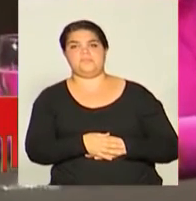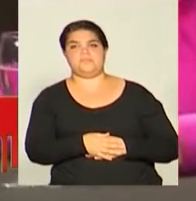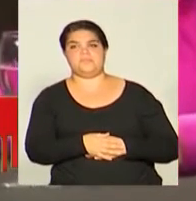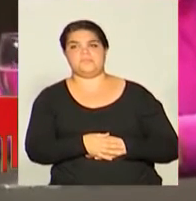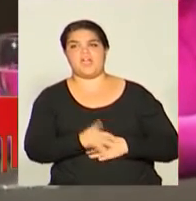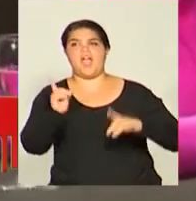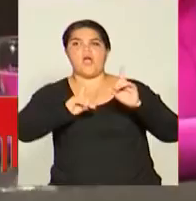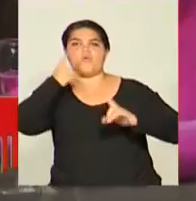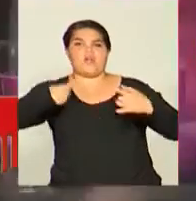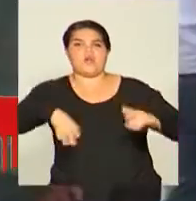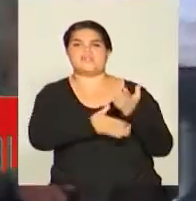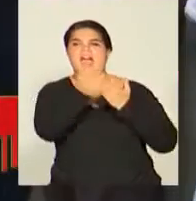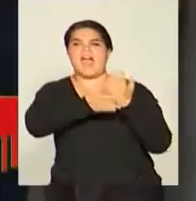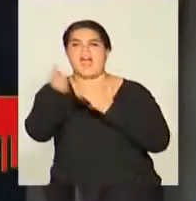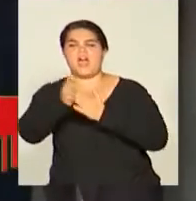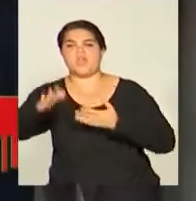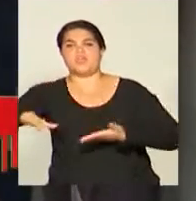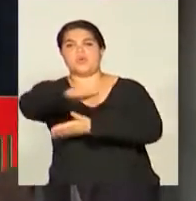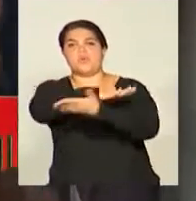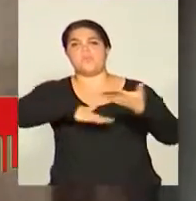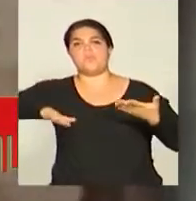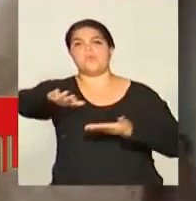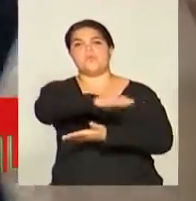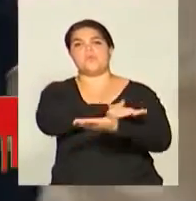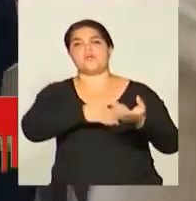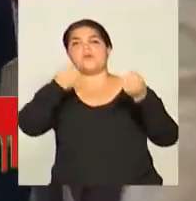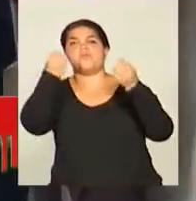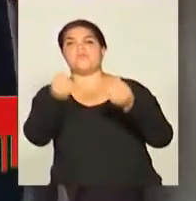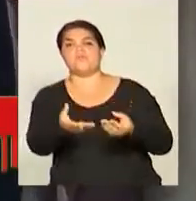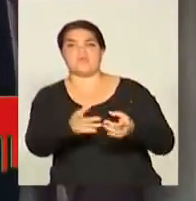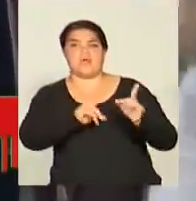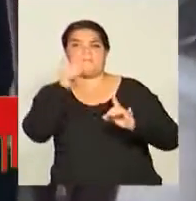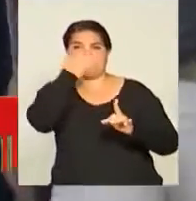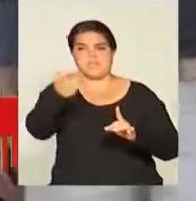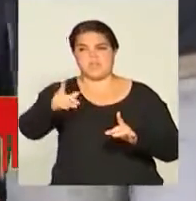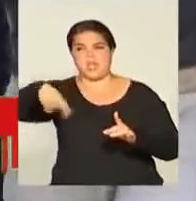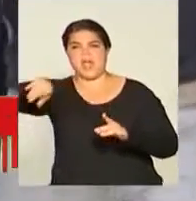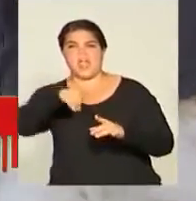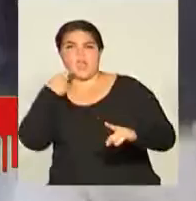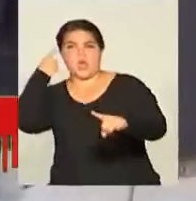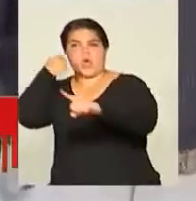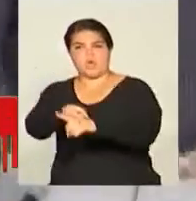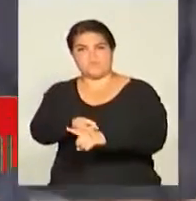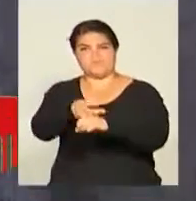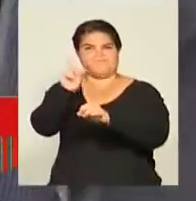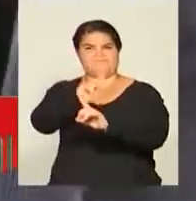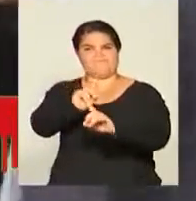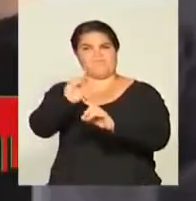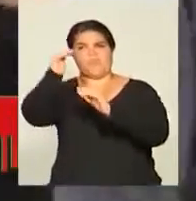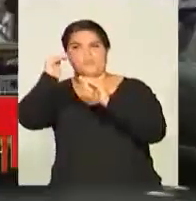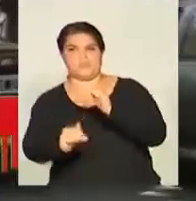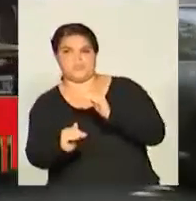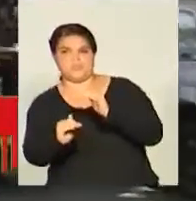gasto público por el lado que menos le pegue a la gente. A la gente me refiero de los sectores